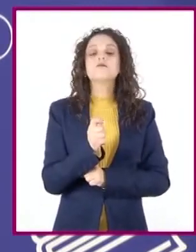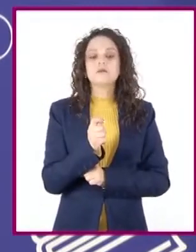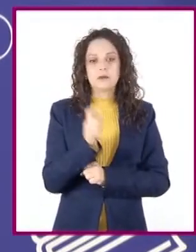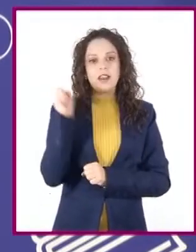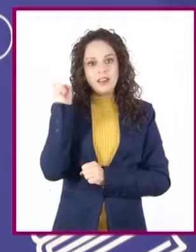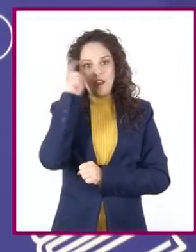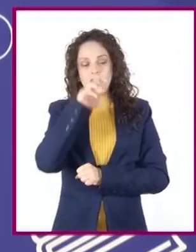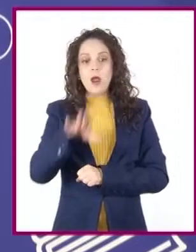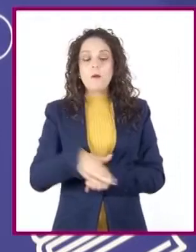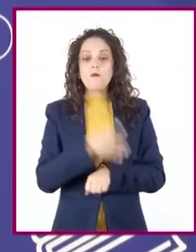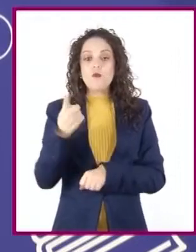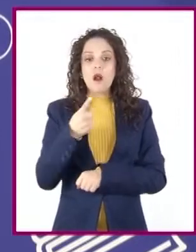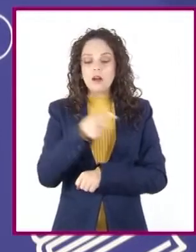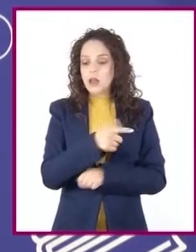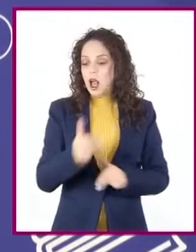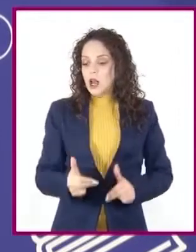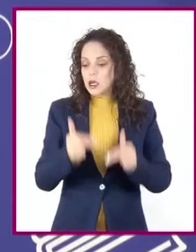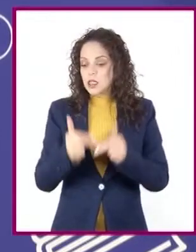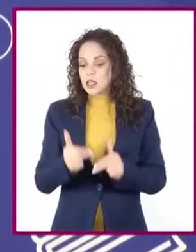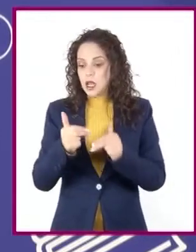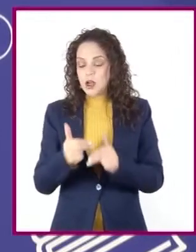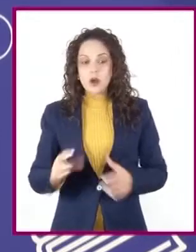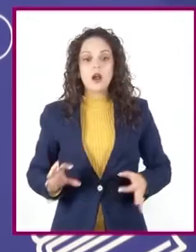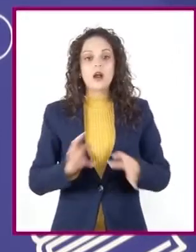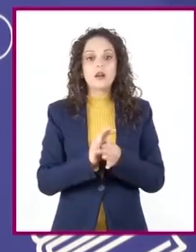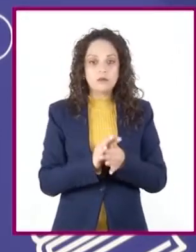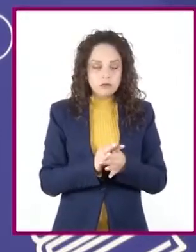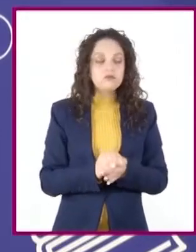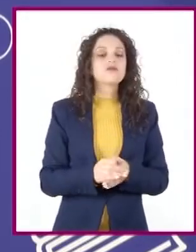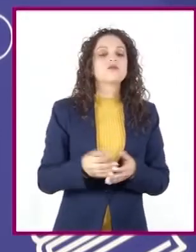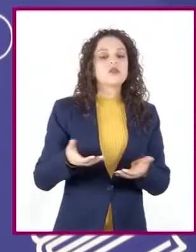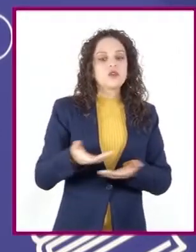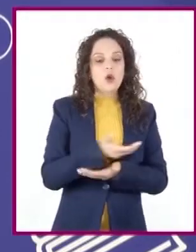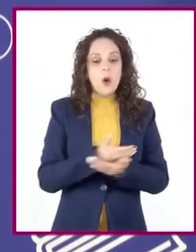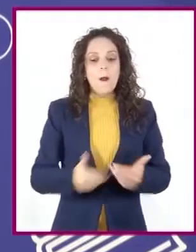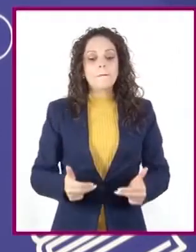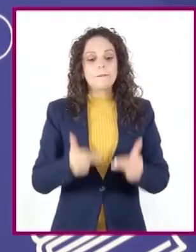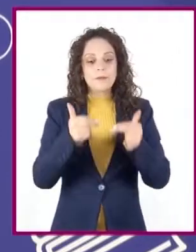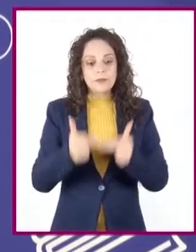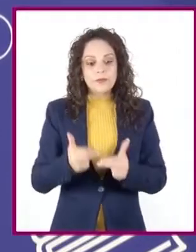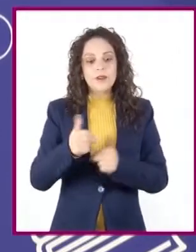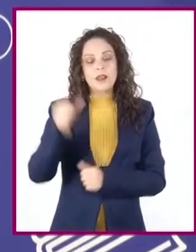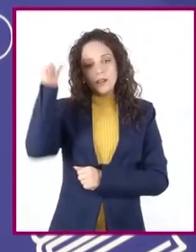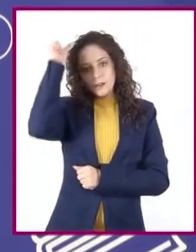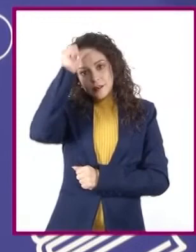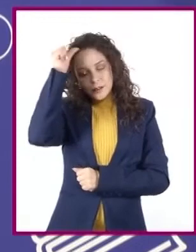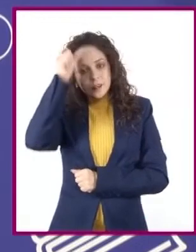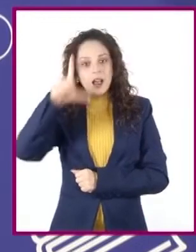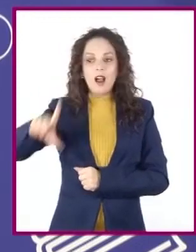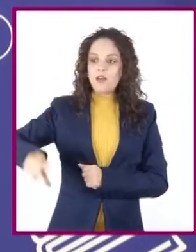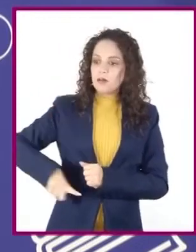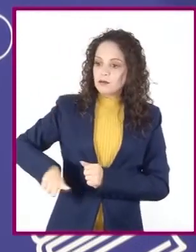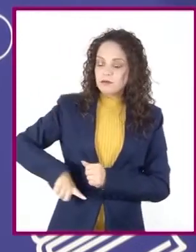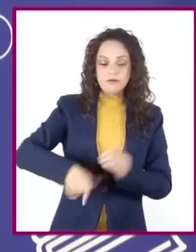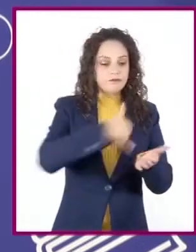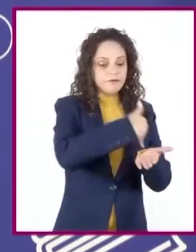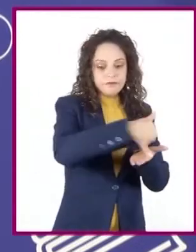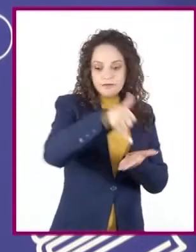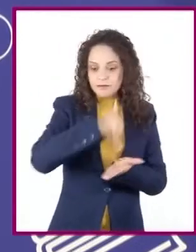campesinos, artesanos, guerreros, comerciantes, sacerdotes y gobernantes.